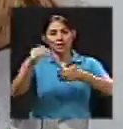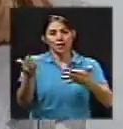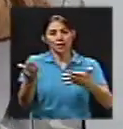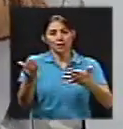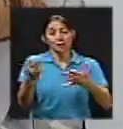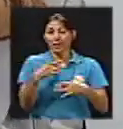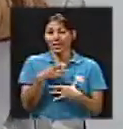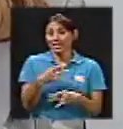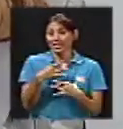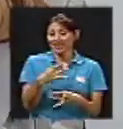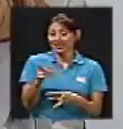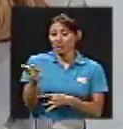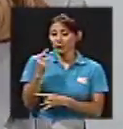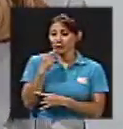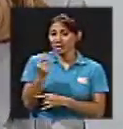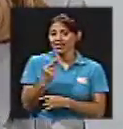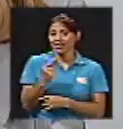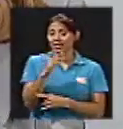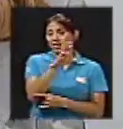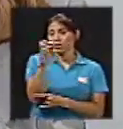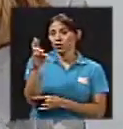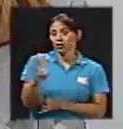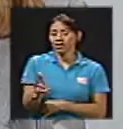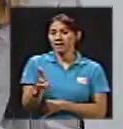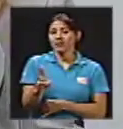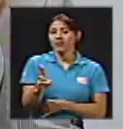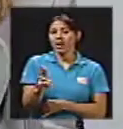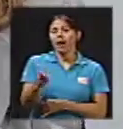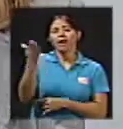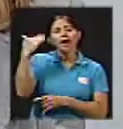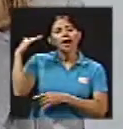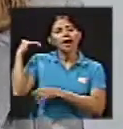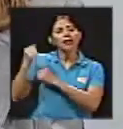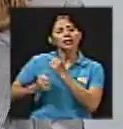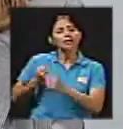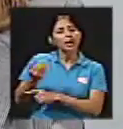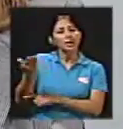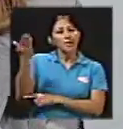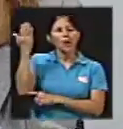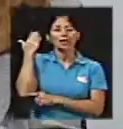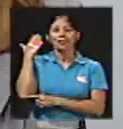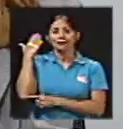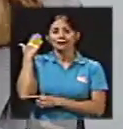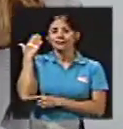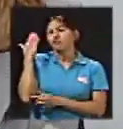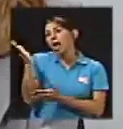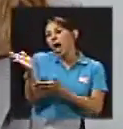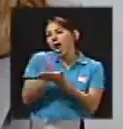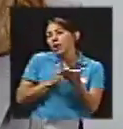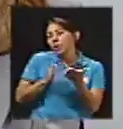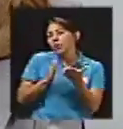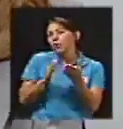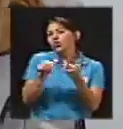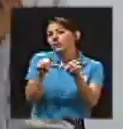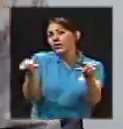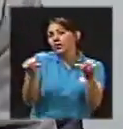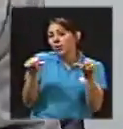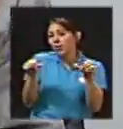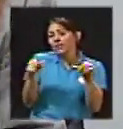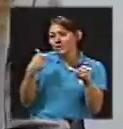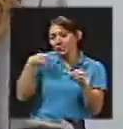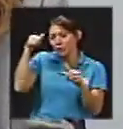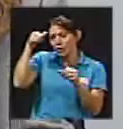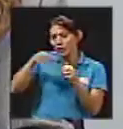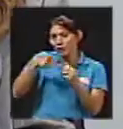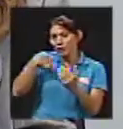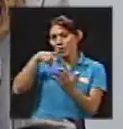es interesante lo que usted señalaba, que Costa Rica en aquellas épocas, algunos sectores, recuerdo haber leído, porque yo